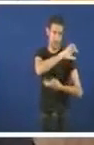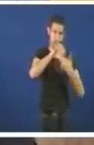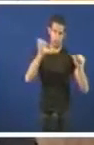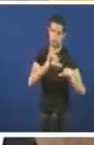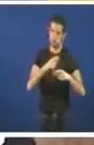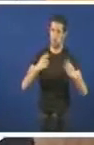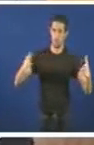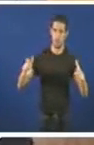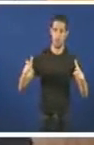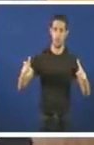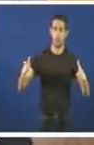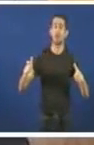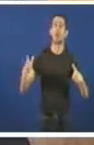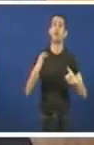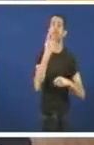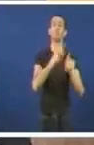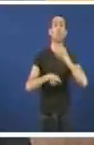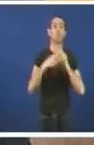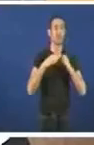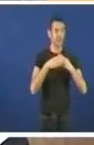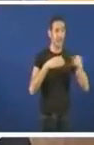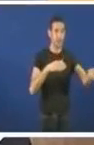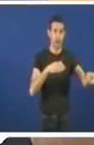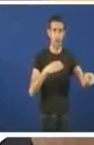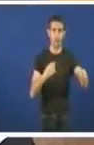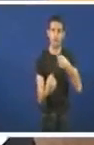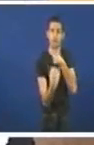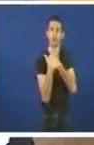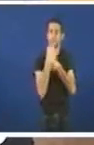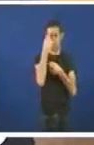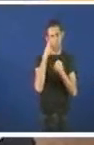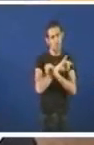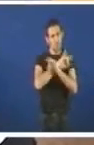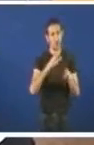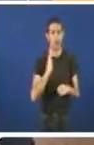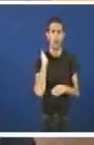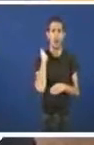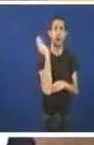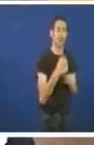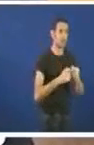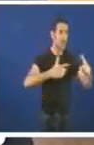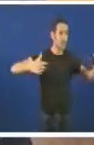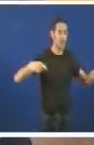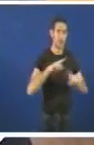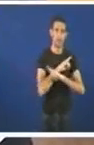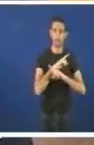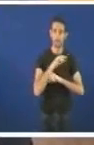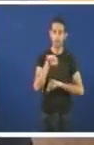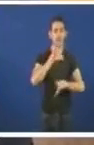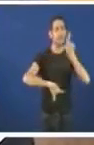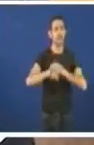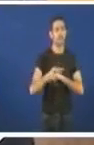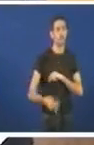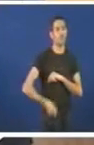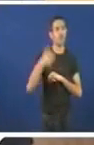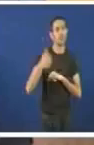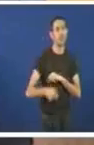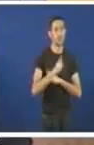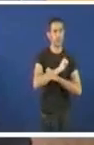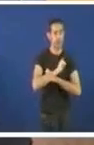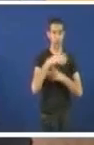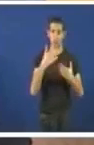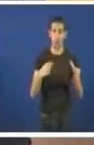os problemas do naval están incidindo dunha maneira clara nese terreo. As decisións clave que están esperando neste